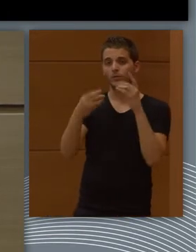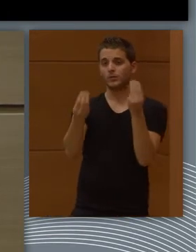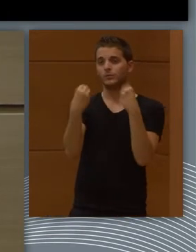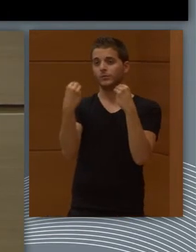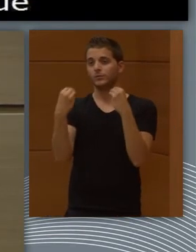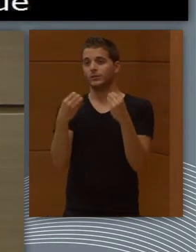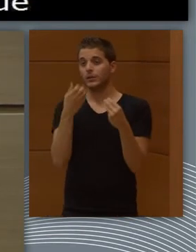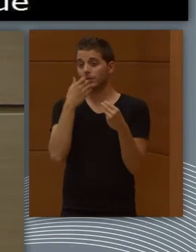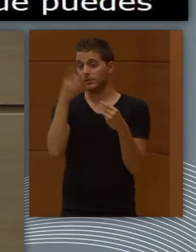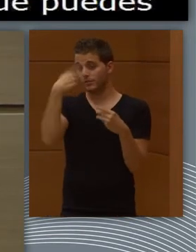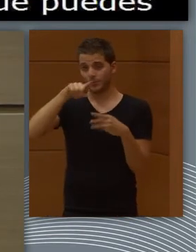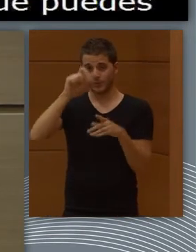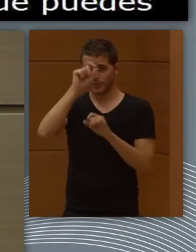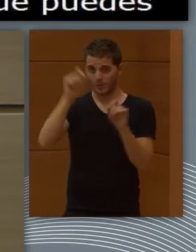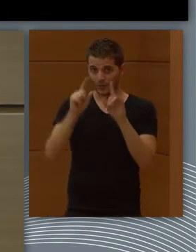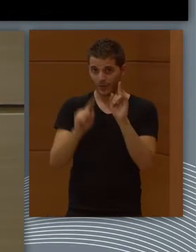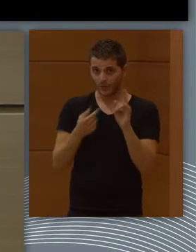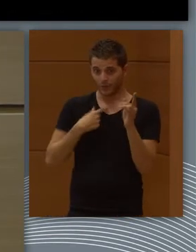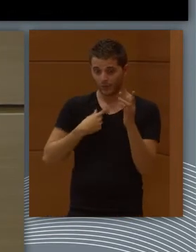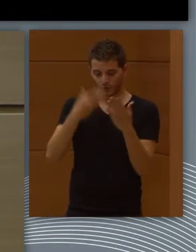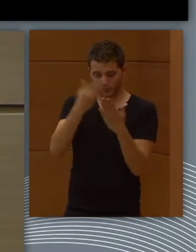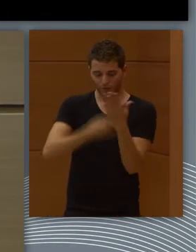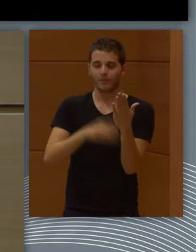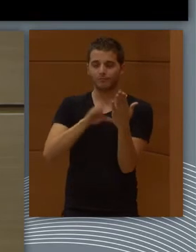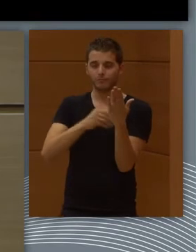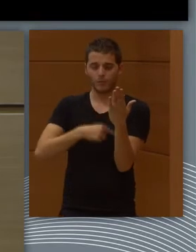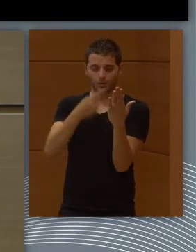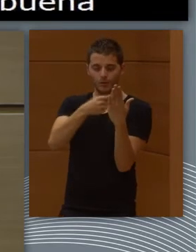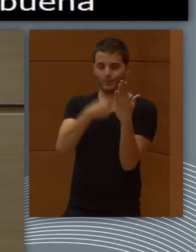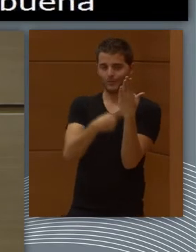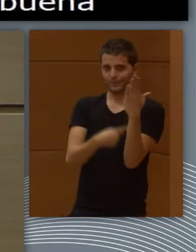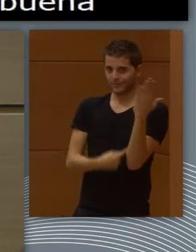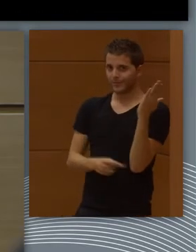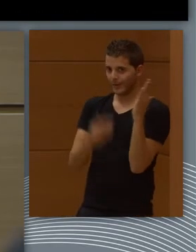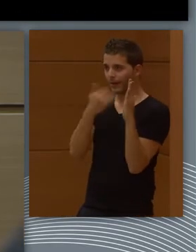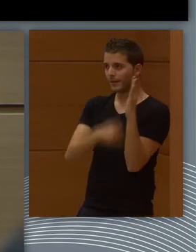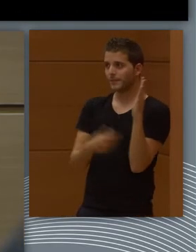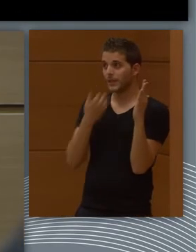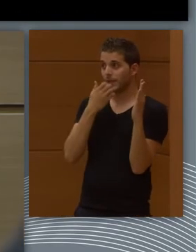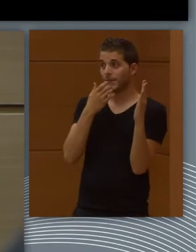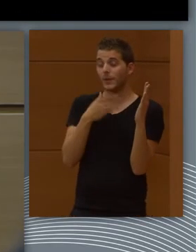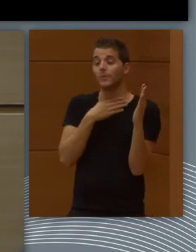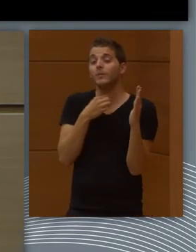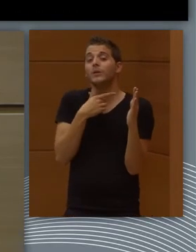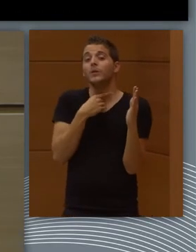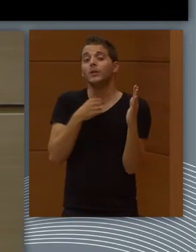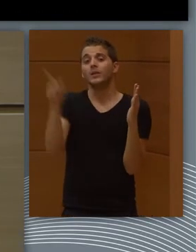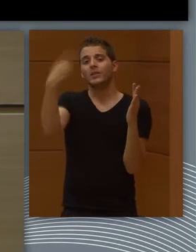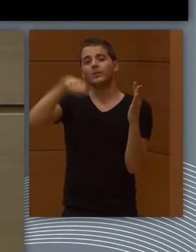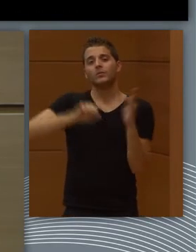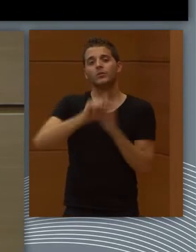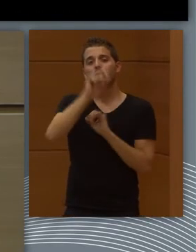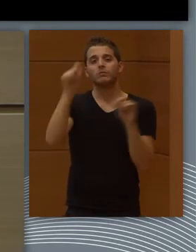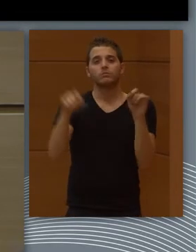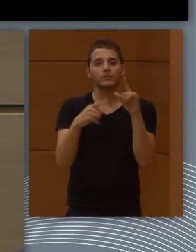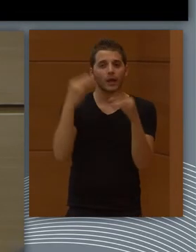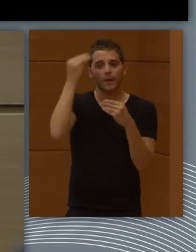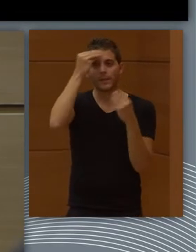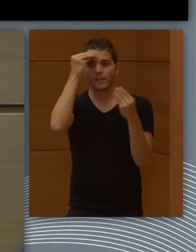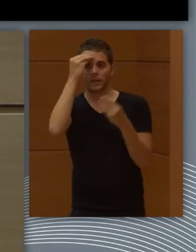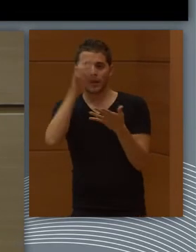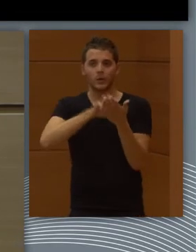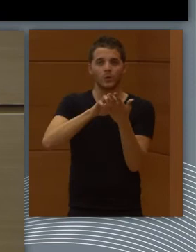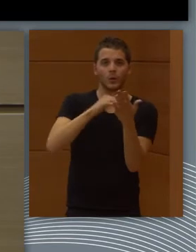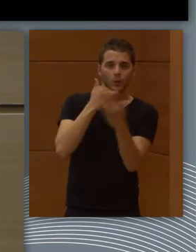buena batería, aunque preferiría que fuerais vosotros, ya que estáis aquí, quienes planteéis las inquietudes, las reflexiones que